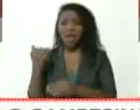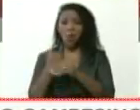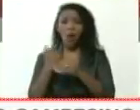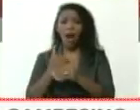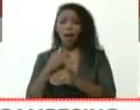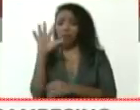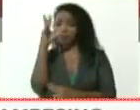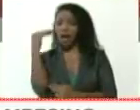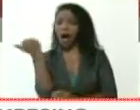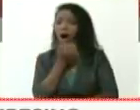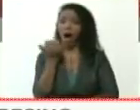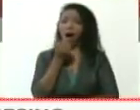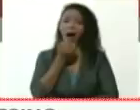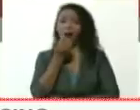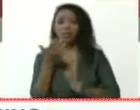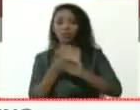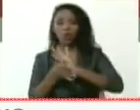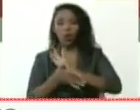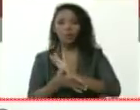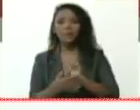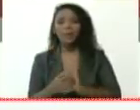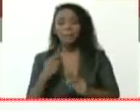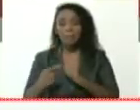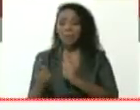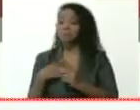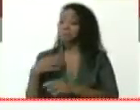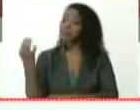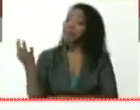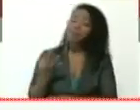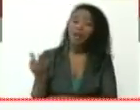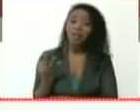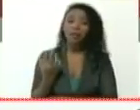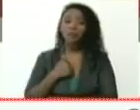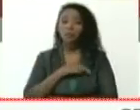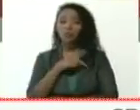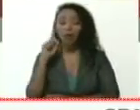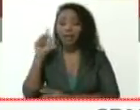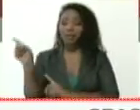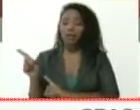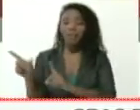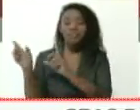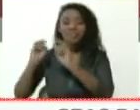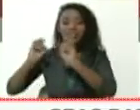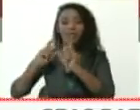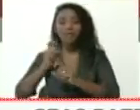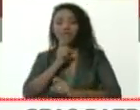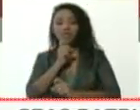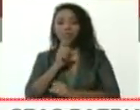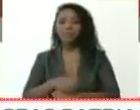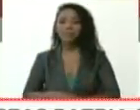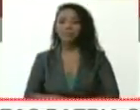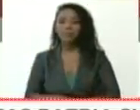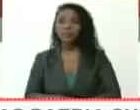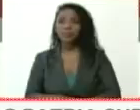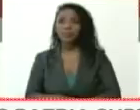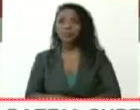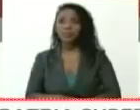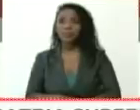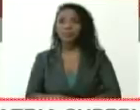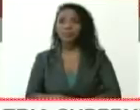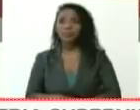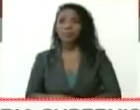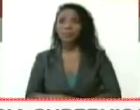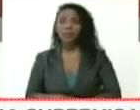Bueno, la realidad habla, pero ha sido una circunstancia difícil. La CIA actúa en Venezuela, como